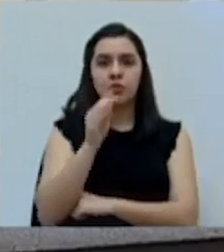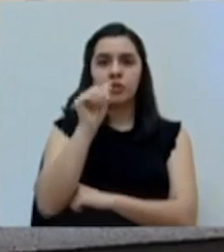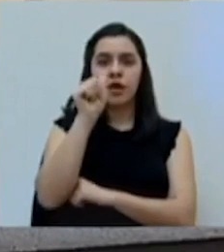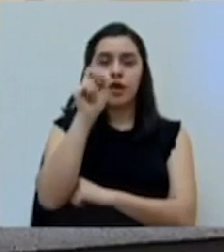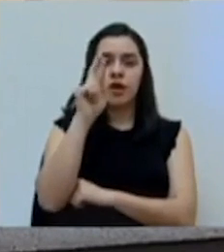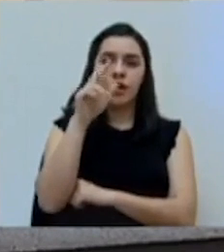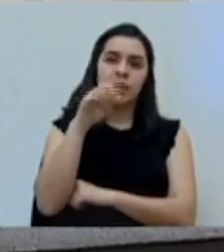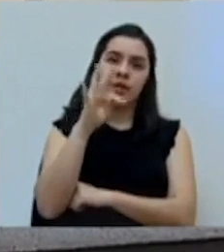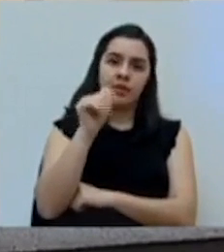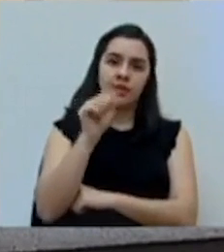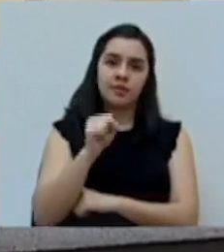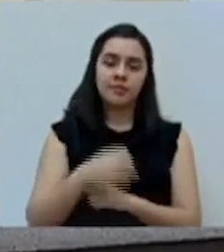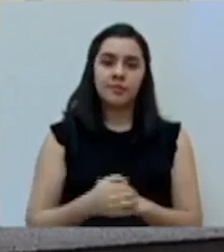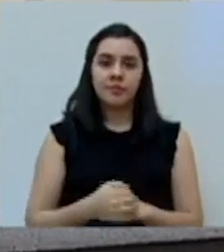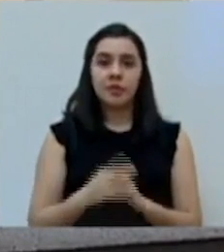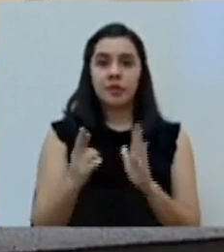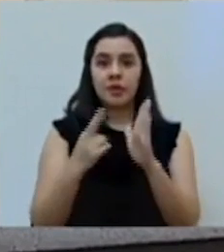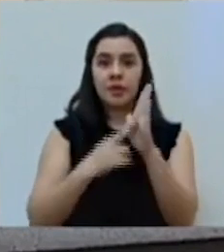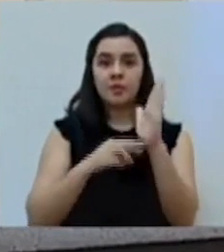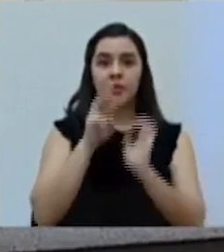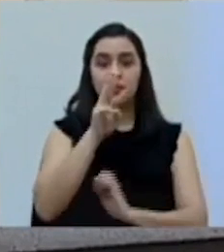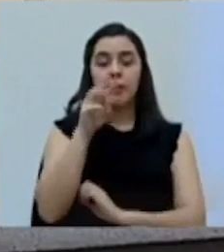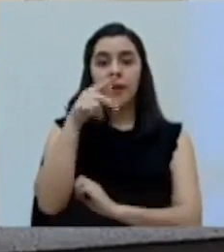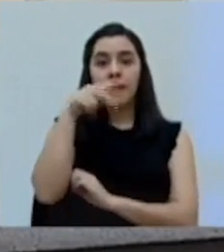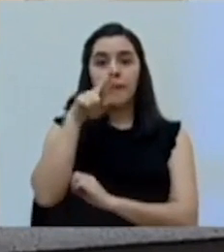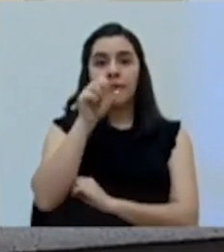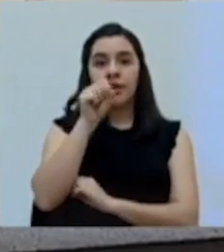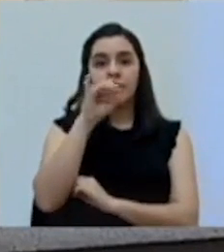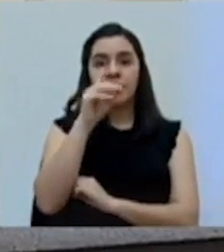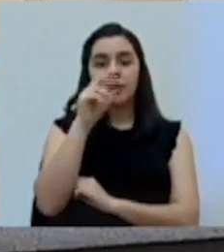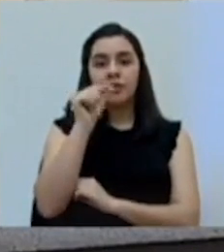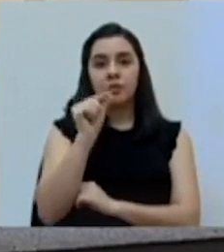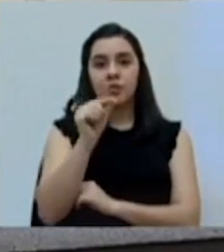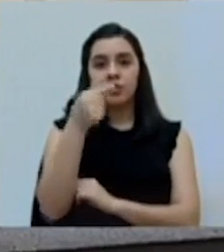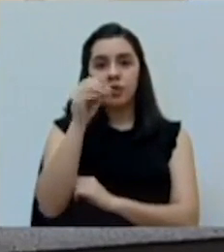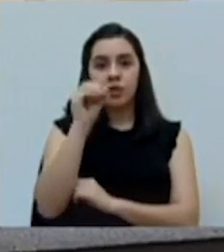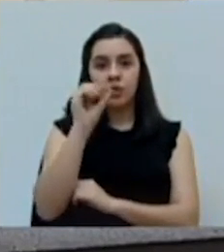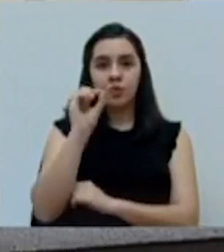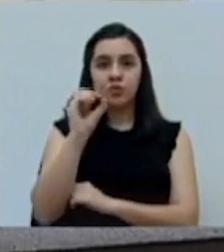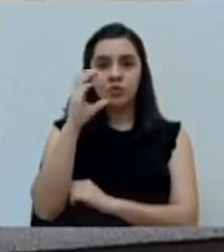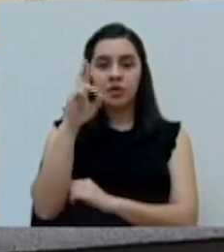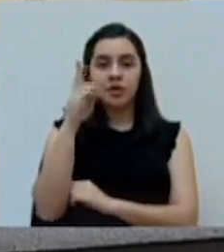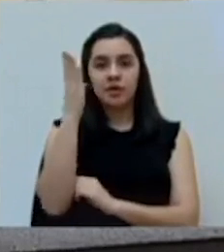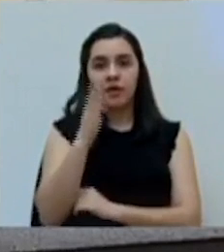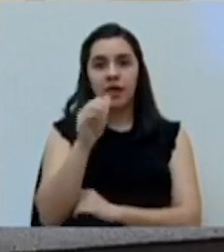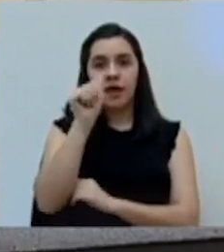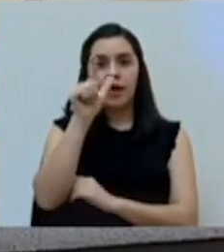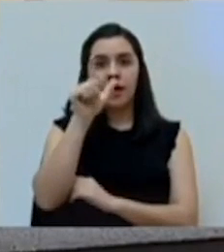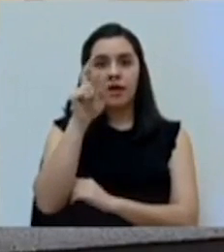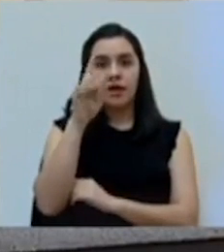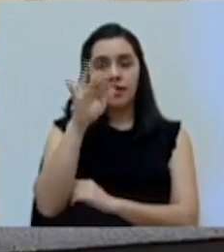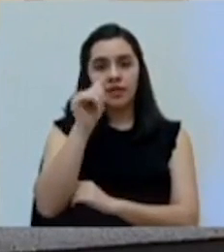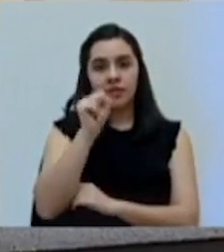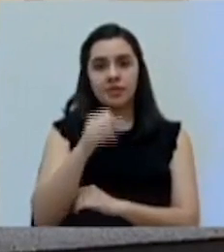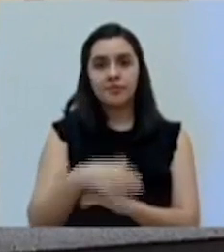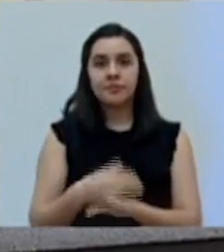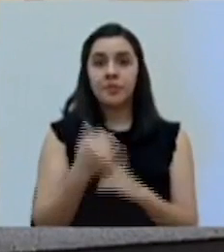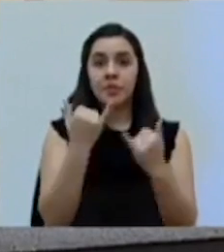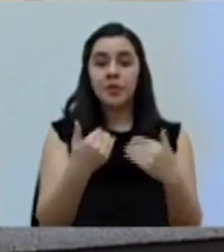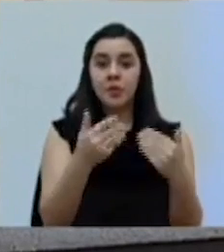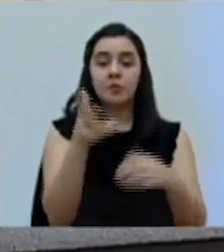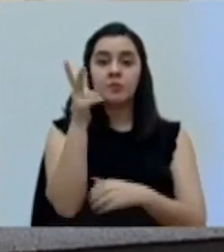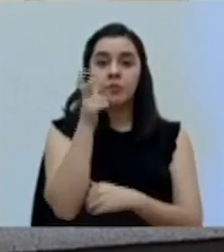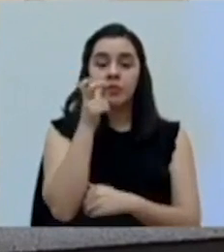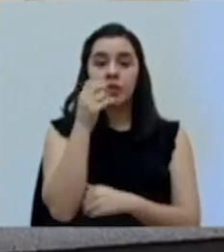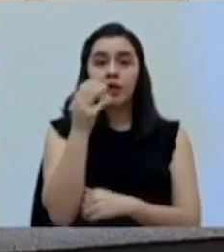inclinada alertas. Repetimos presidencia.go.cr barro inclinada alertas. A continuación, escucharemos el